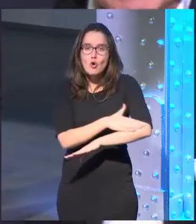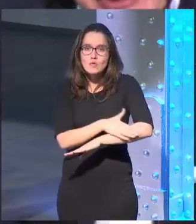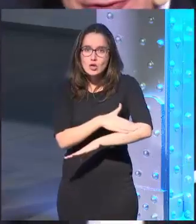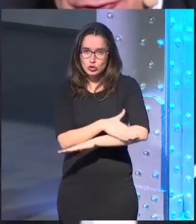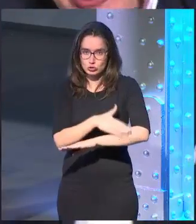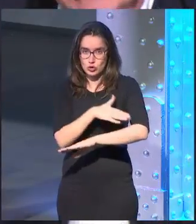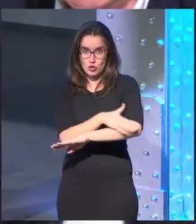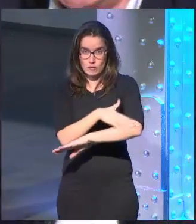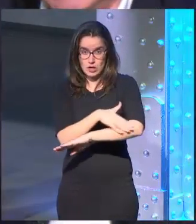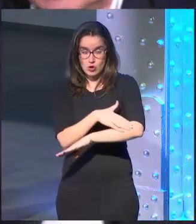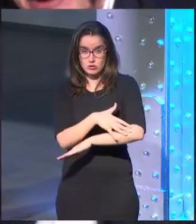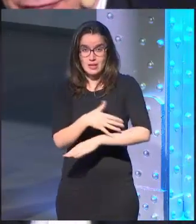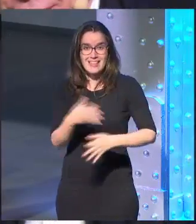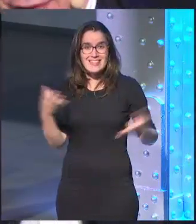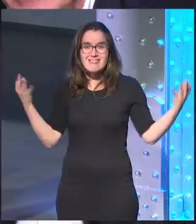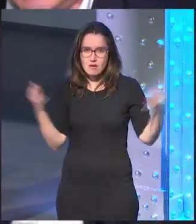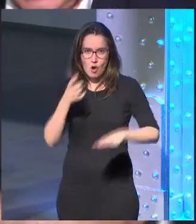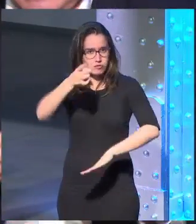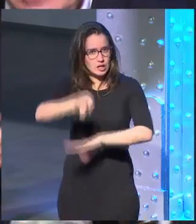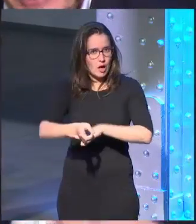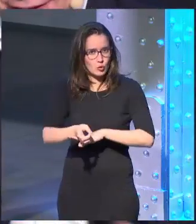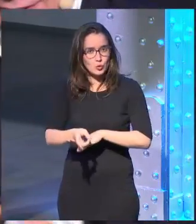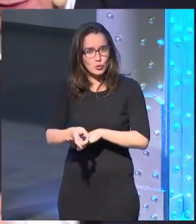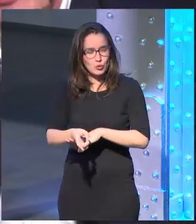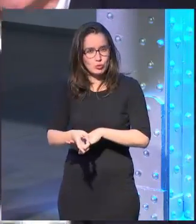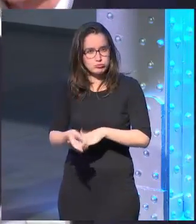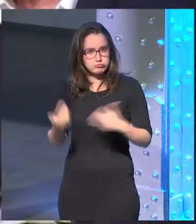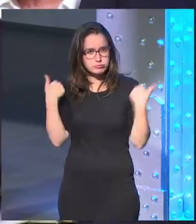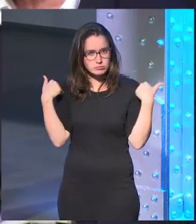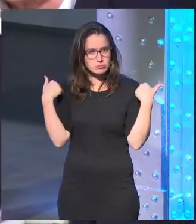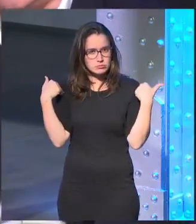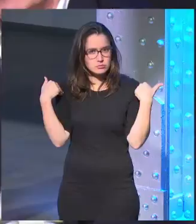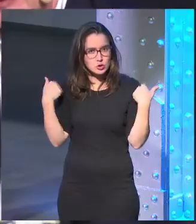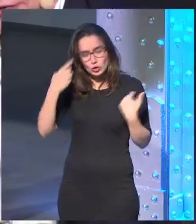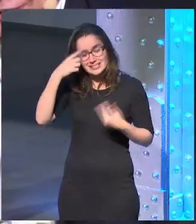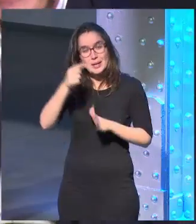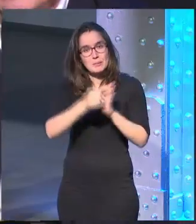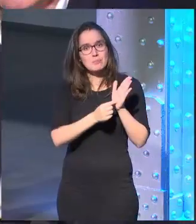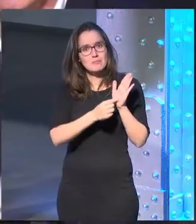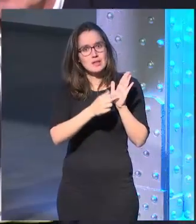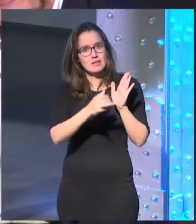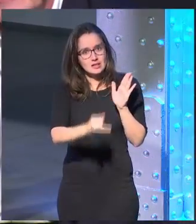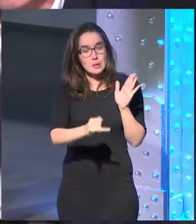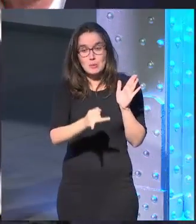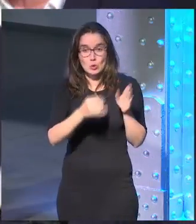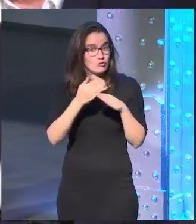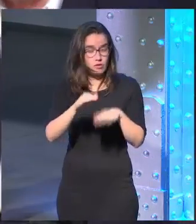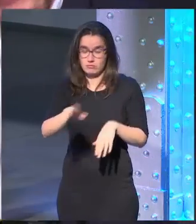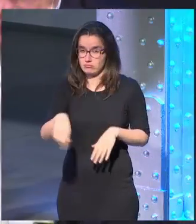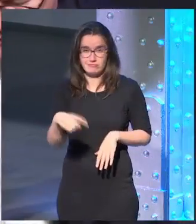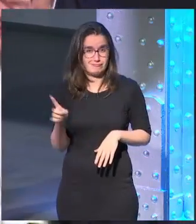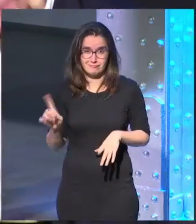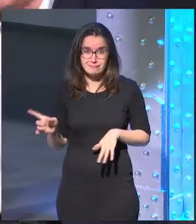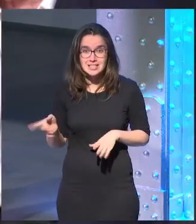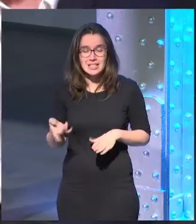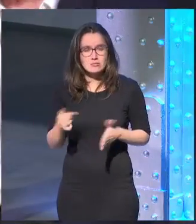Los gobiernos, lo único es que tienen la obligación de dedicarse a esto, y sé que se toman medidas, pero digo que no son suficientes. Y